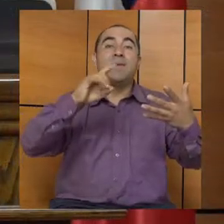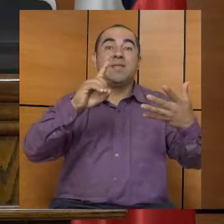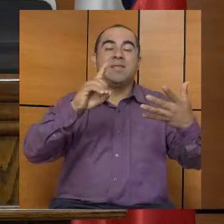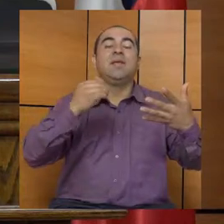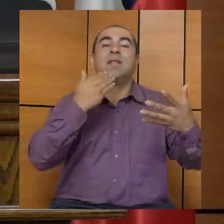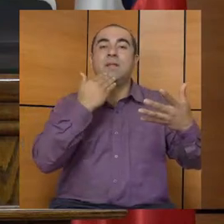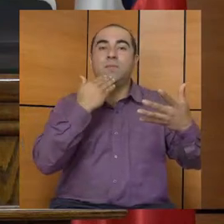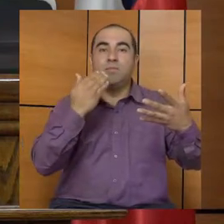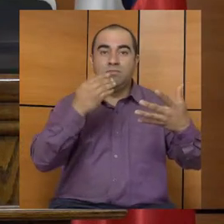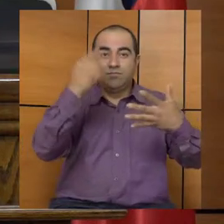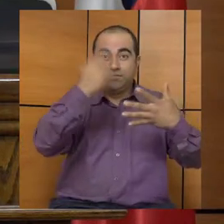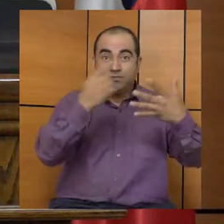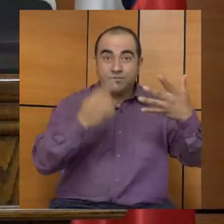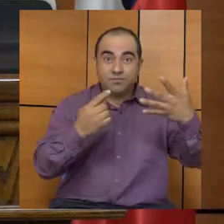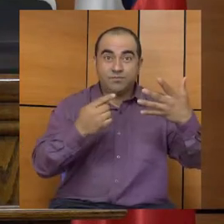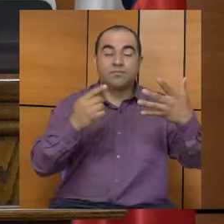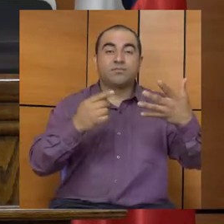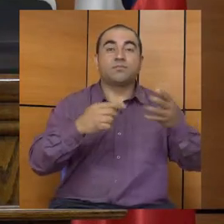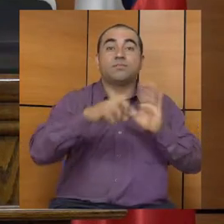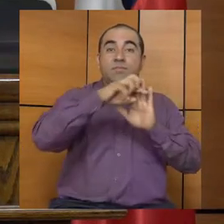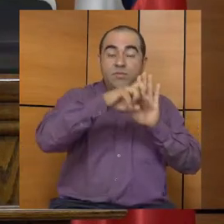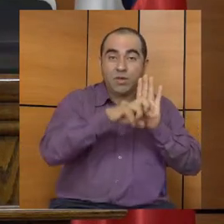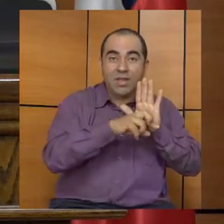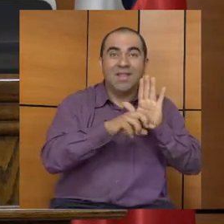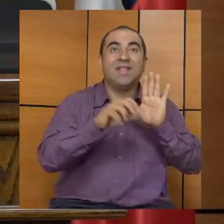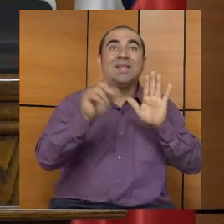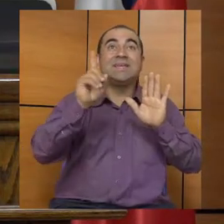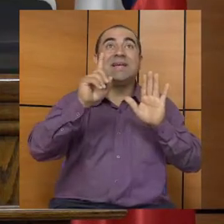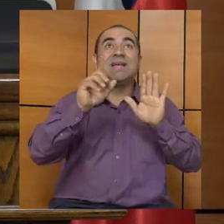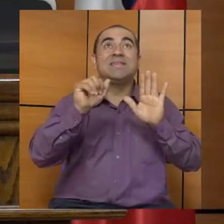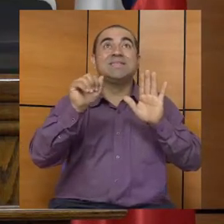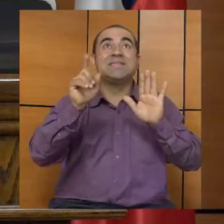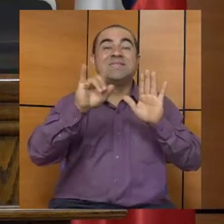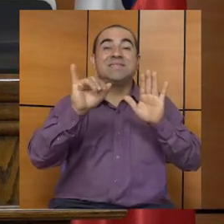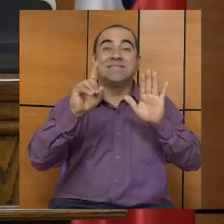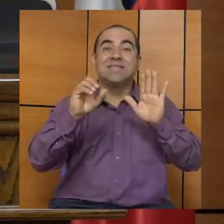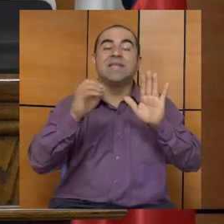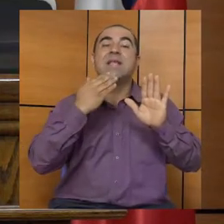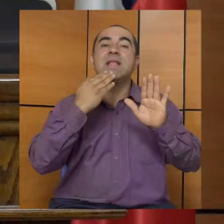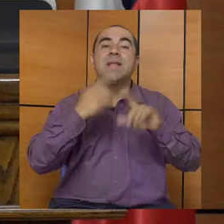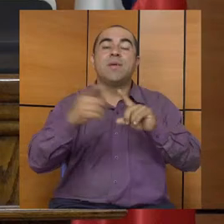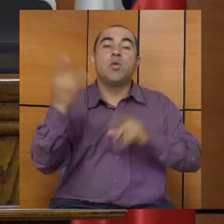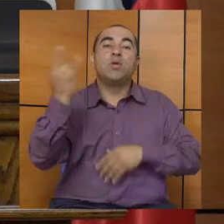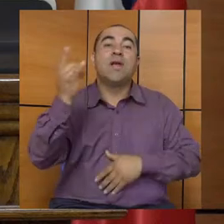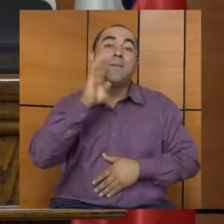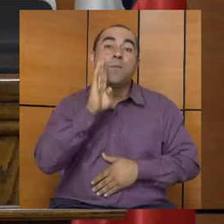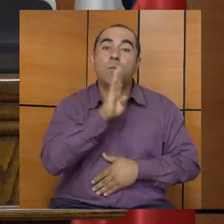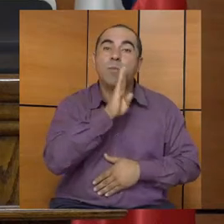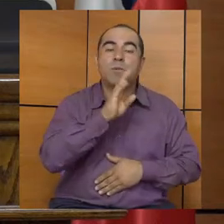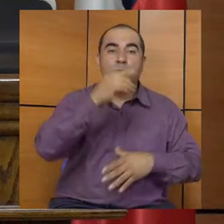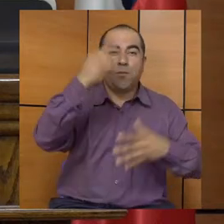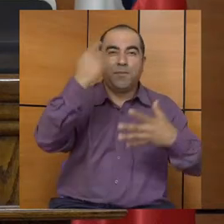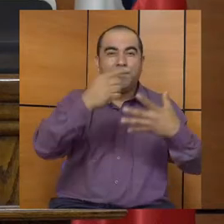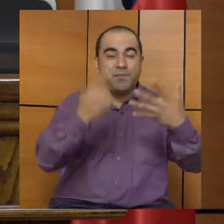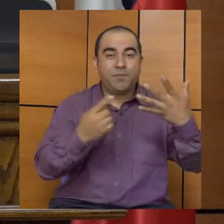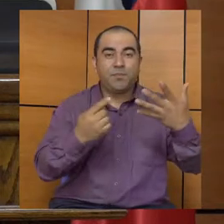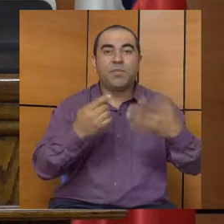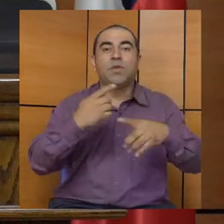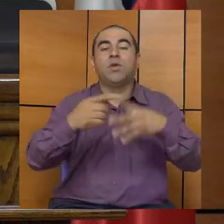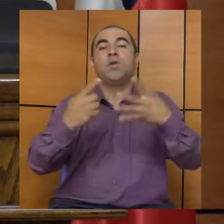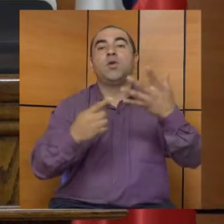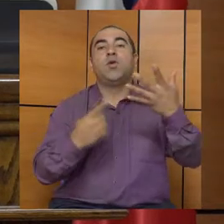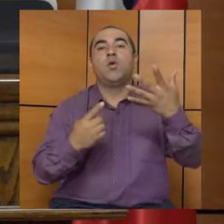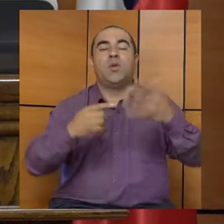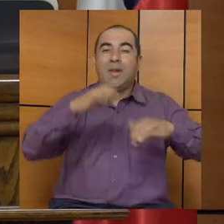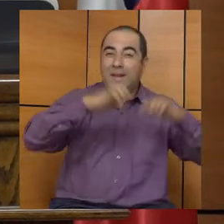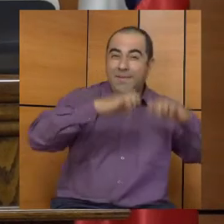y los proyectos FONDECID. Tenemos a la Universidad del Biobío a través de su Facultad de Ciencias